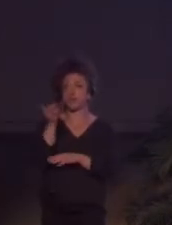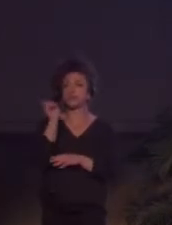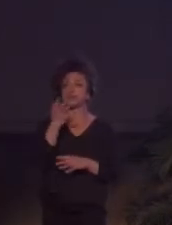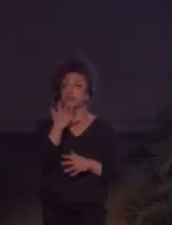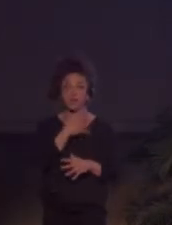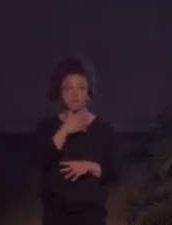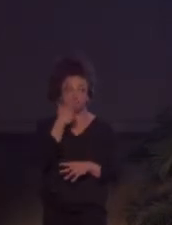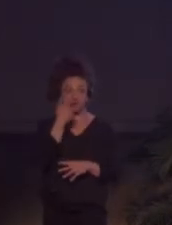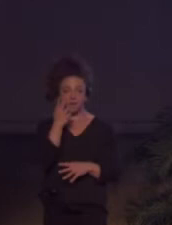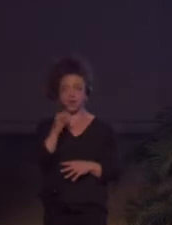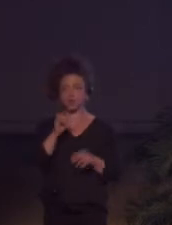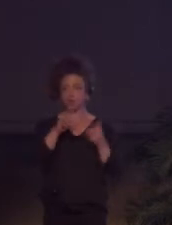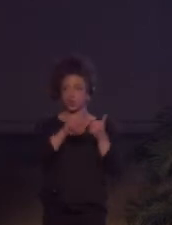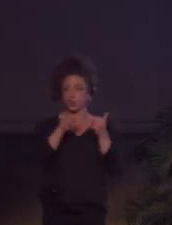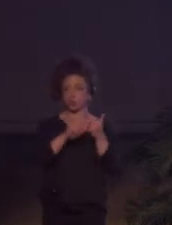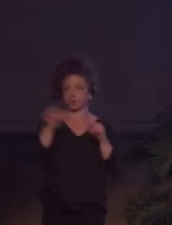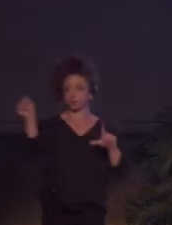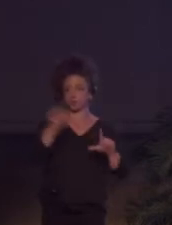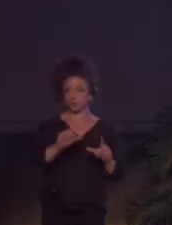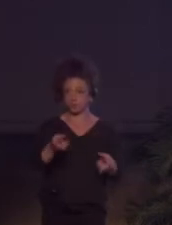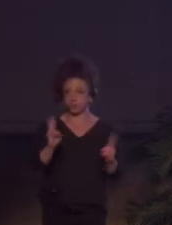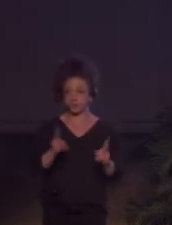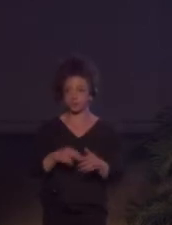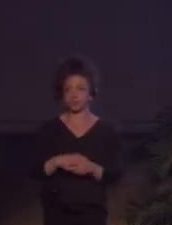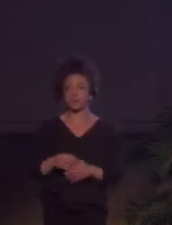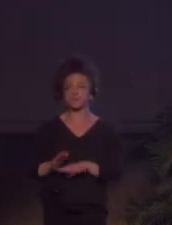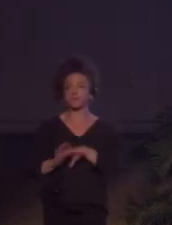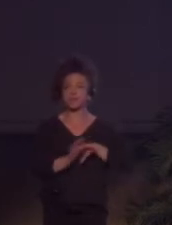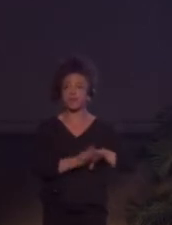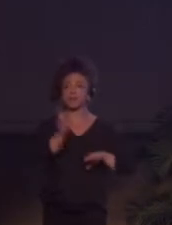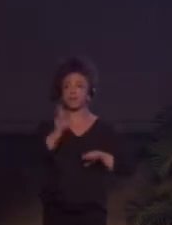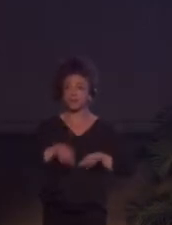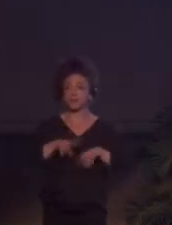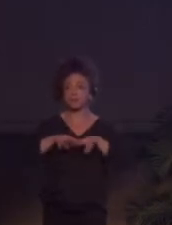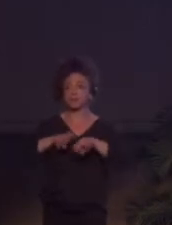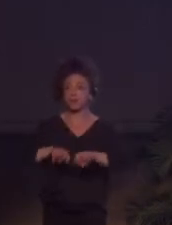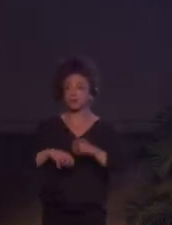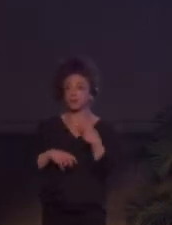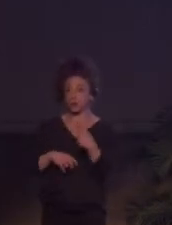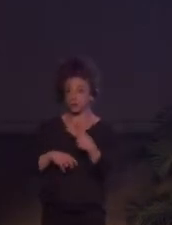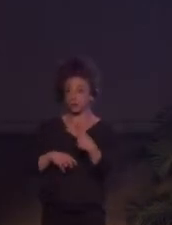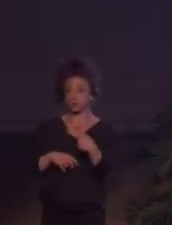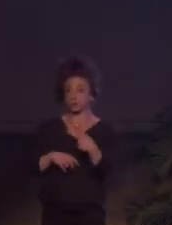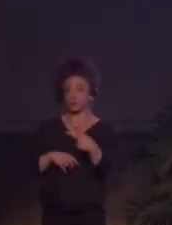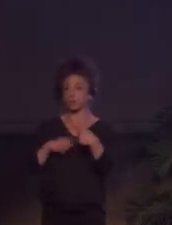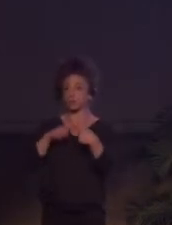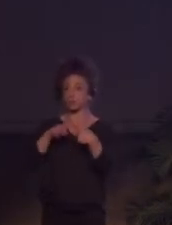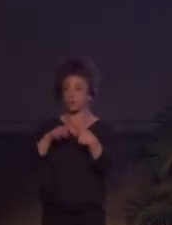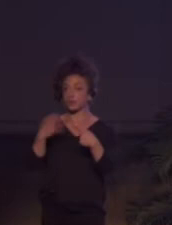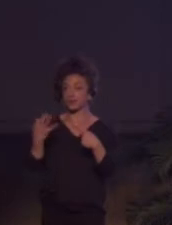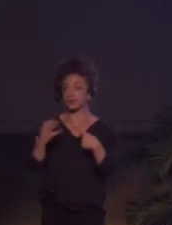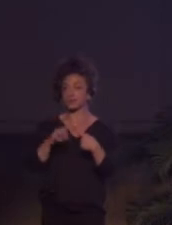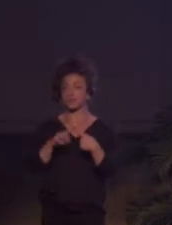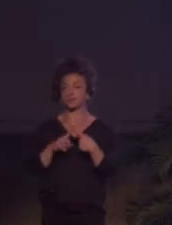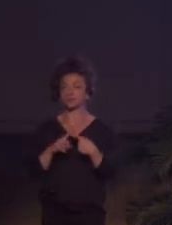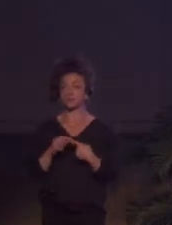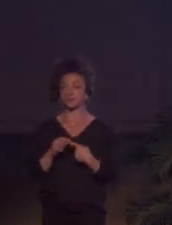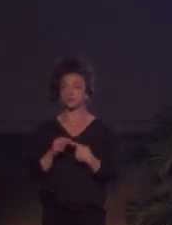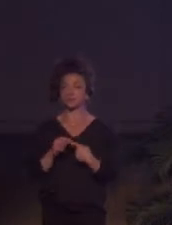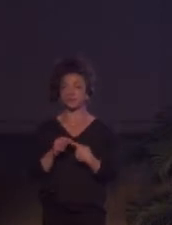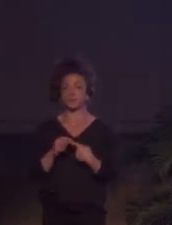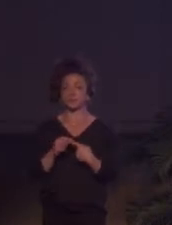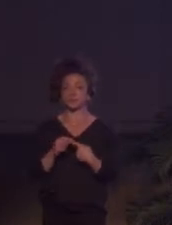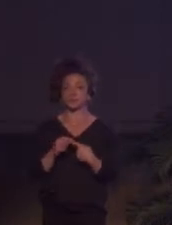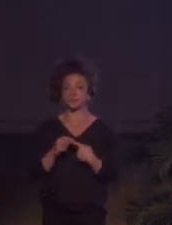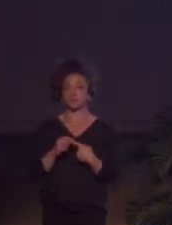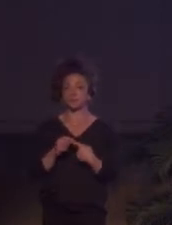ditugu, bata lehenengoa izan zen Euskal Herriko hainbat hiltegitan, 11 bisitatu genituen, eta